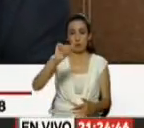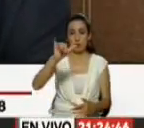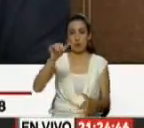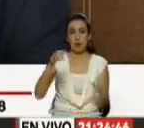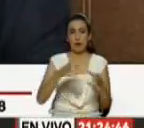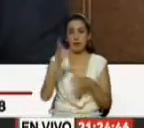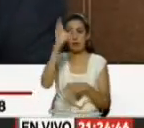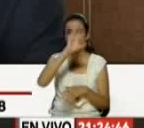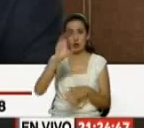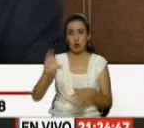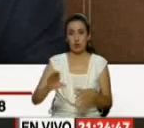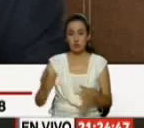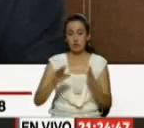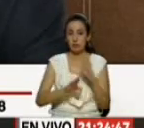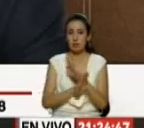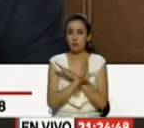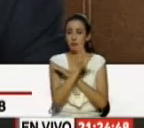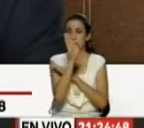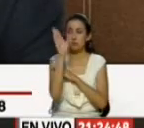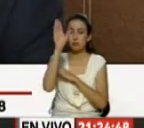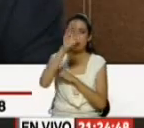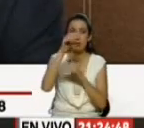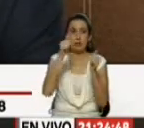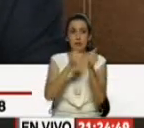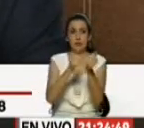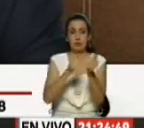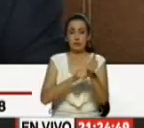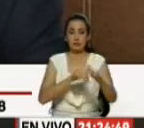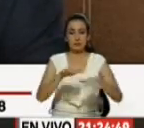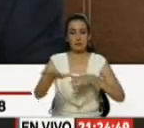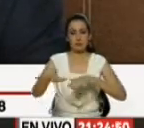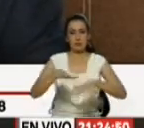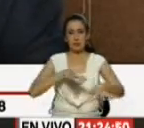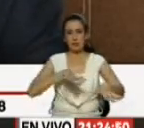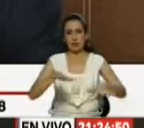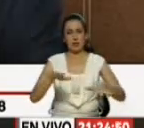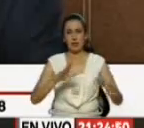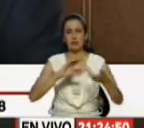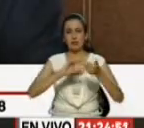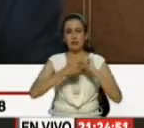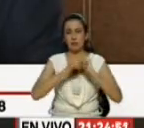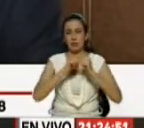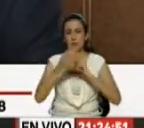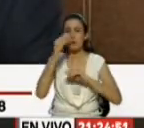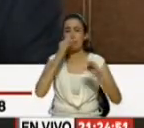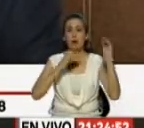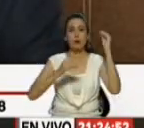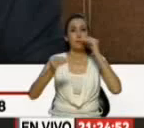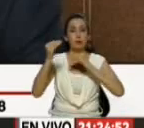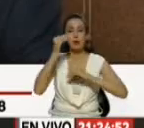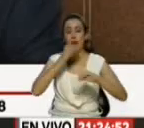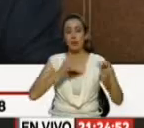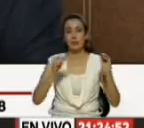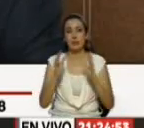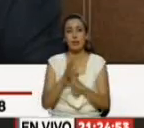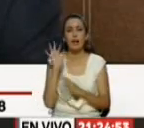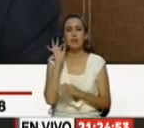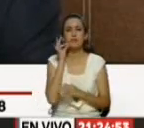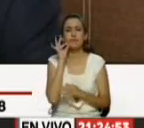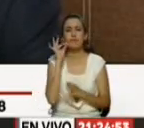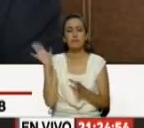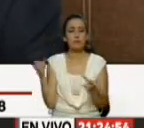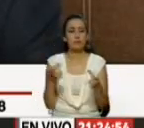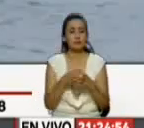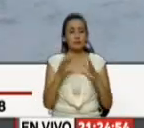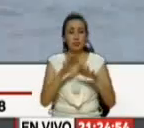y empieza a subir. Tienes muy cerca pues algunas actividades de deportes extremos, la gastronomía que es tan rica, los senderos,